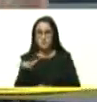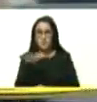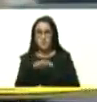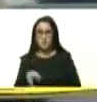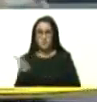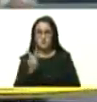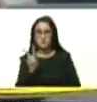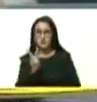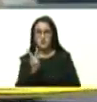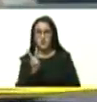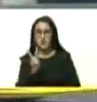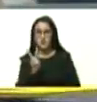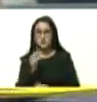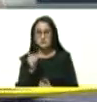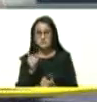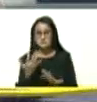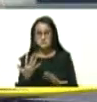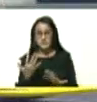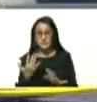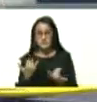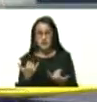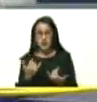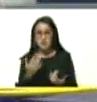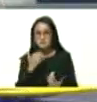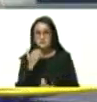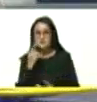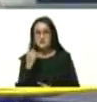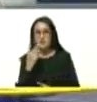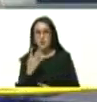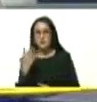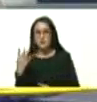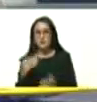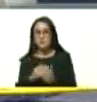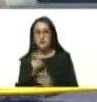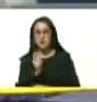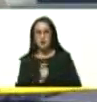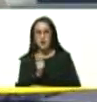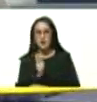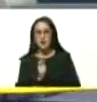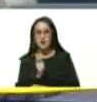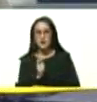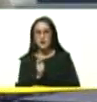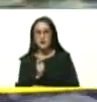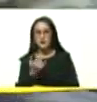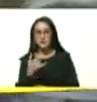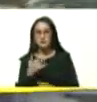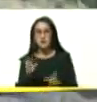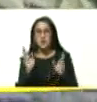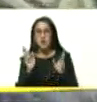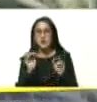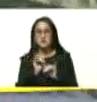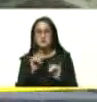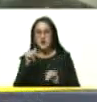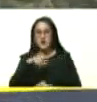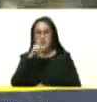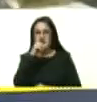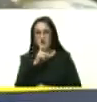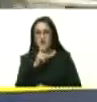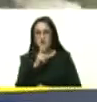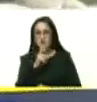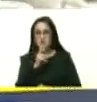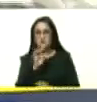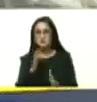venezolano. En línea general, el presidente, entonces estamos a cerca de las 144.000 toneladas. Nosotros aspiramos a cerrar este año